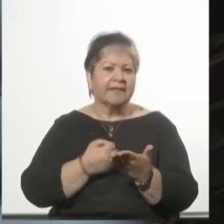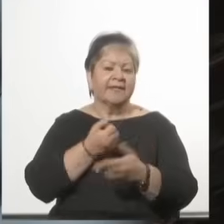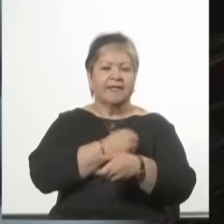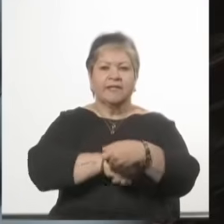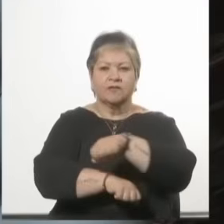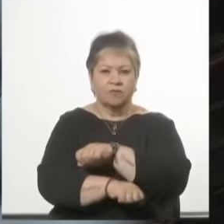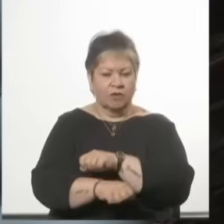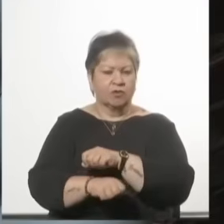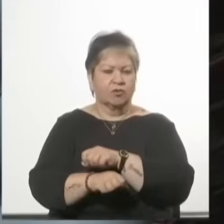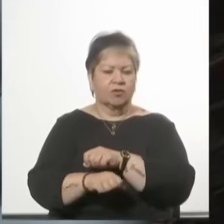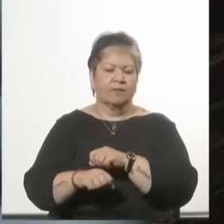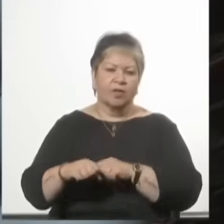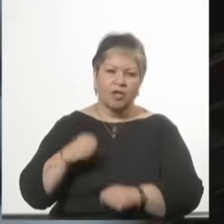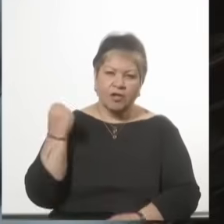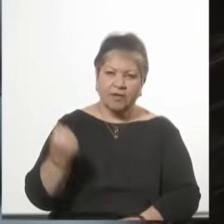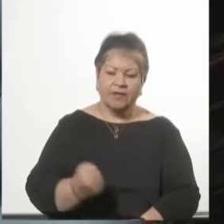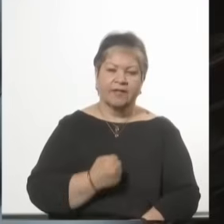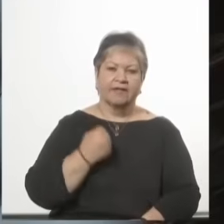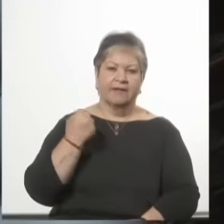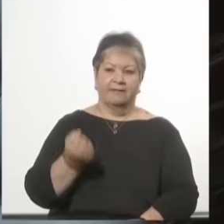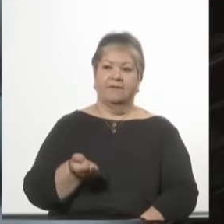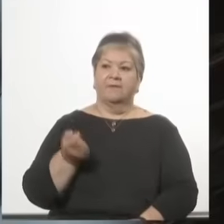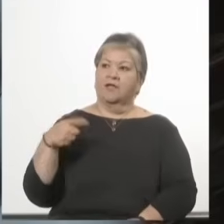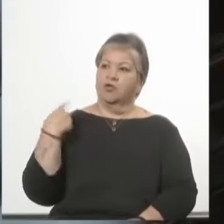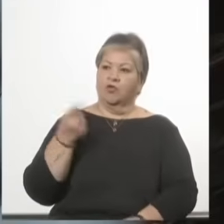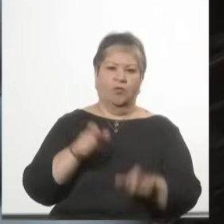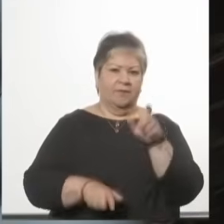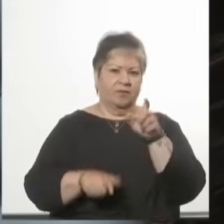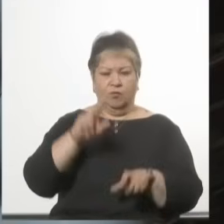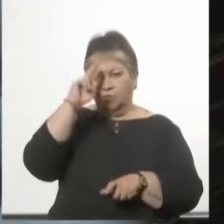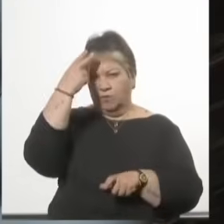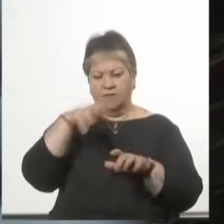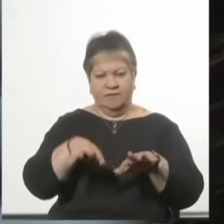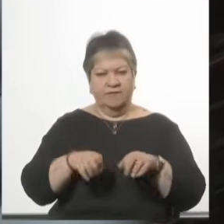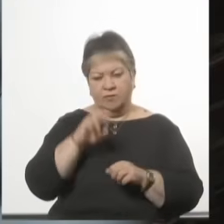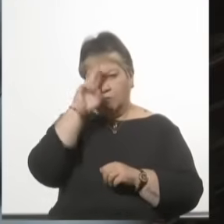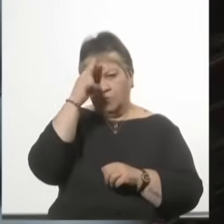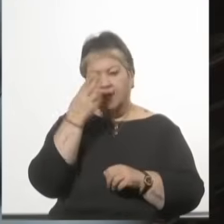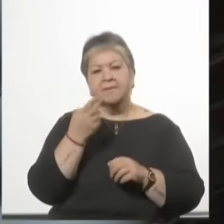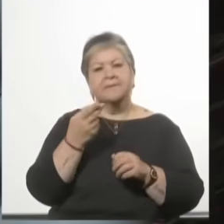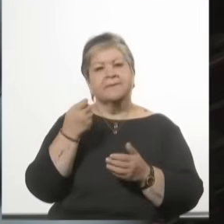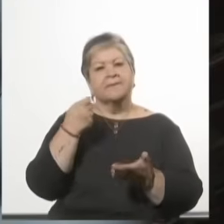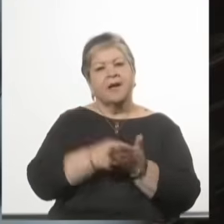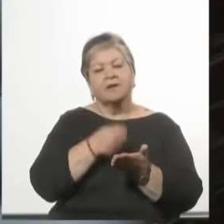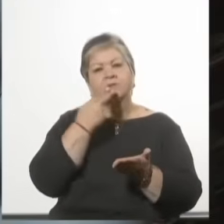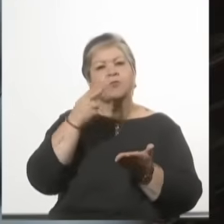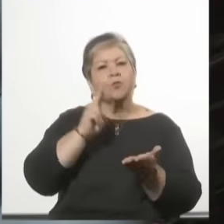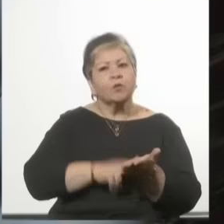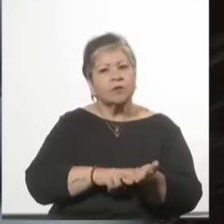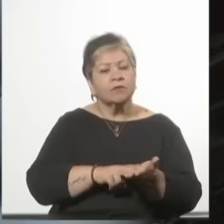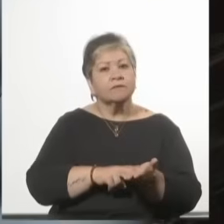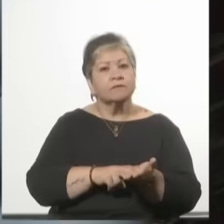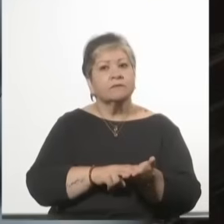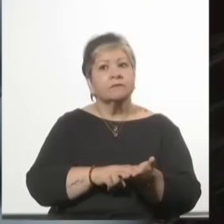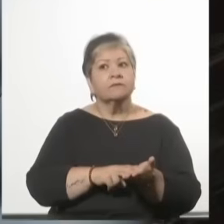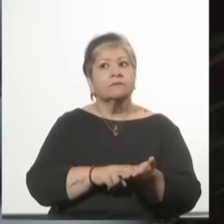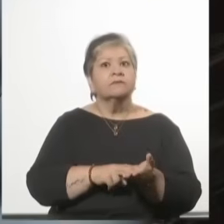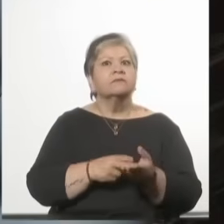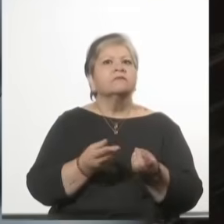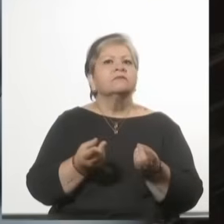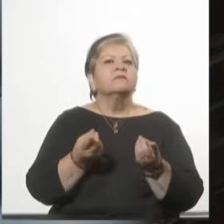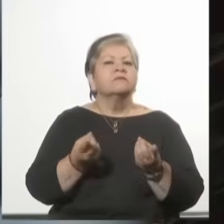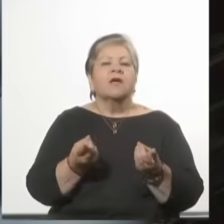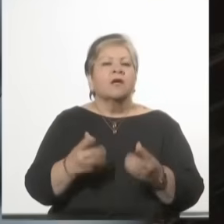esfuerzo enorme para los contribuyentes, sobre pretexto de la impostergable necesidad de contar a